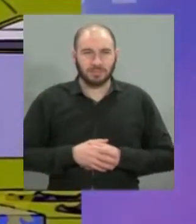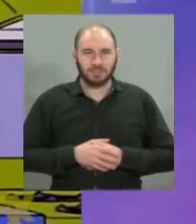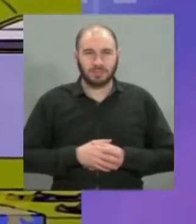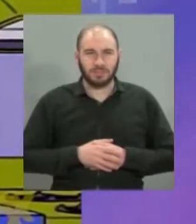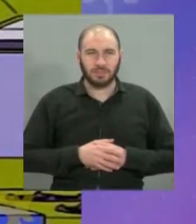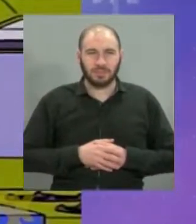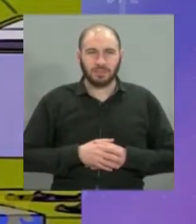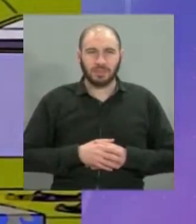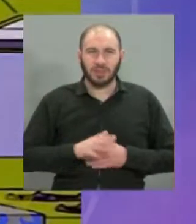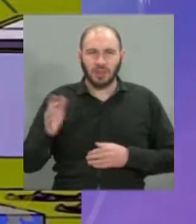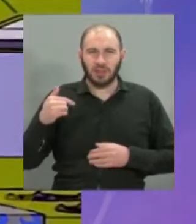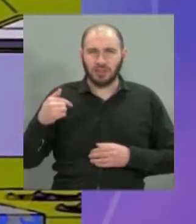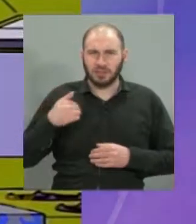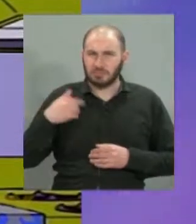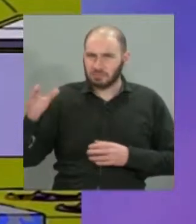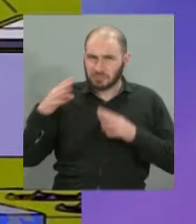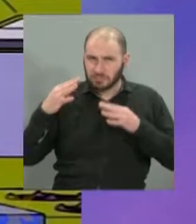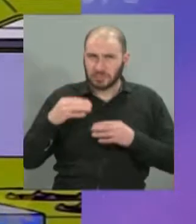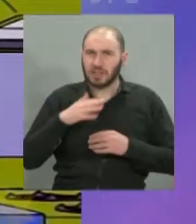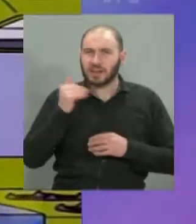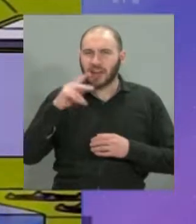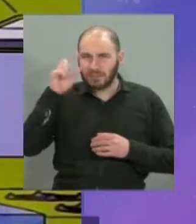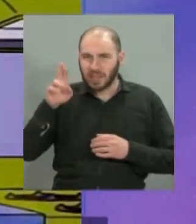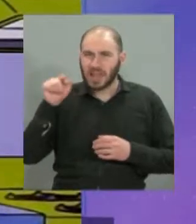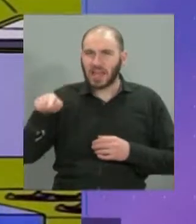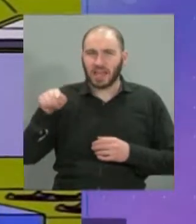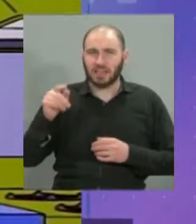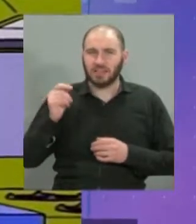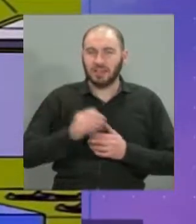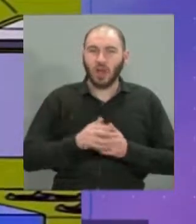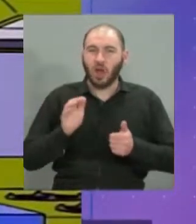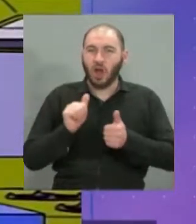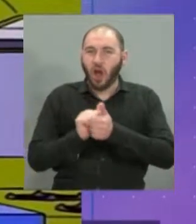Homero, óyeme bien. Javier es